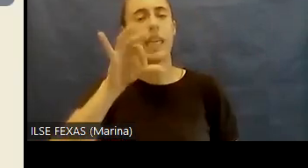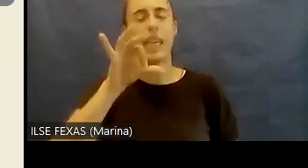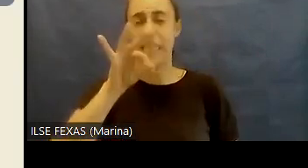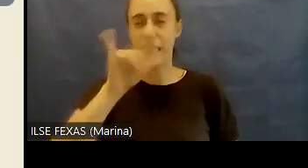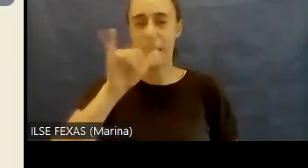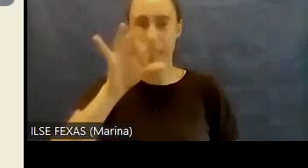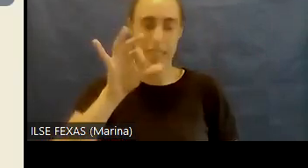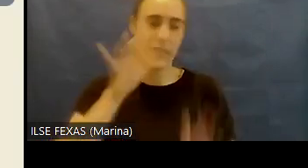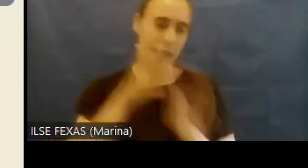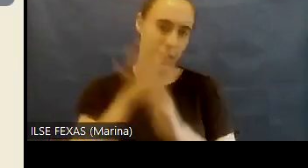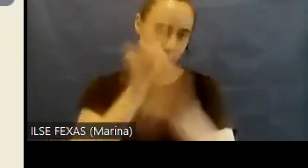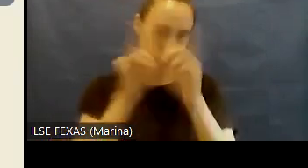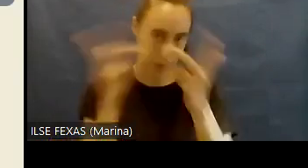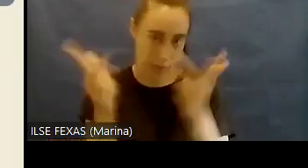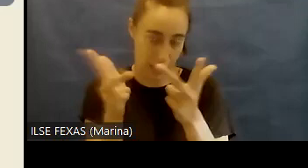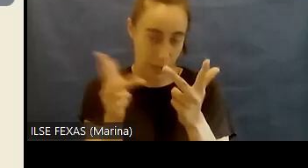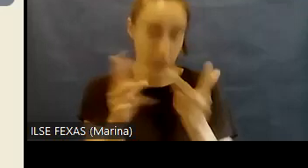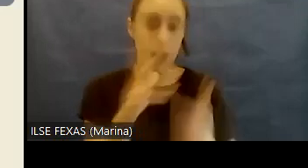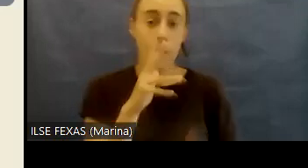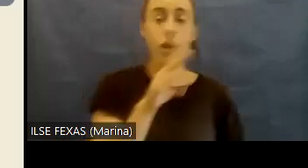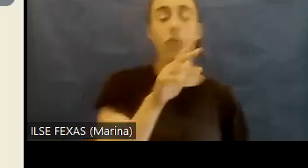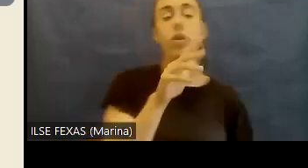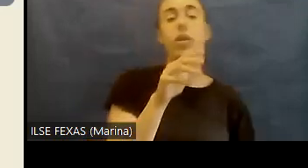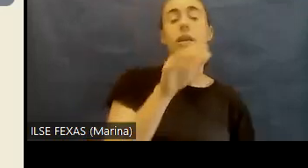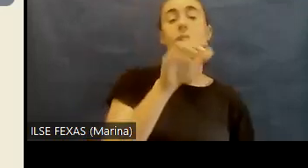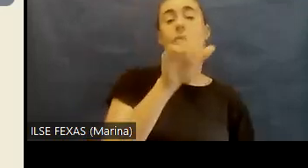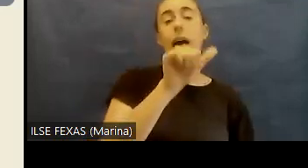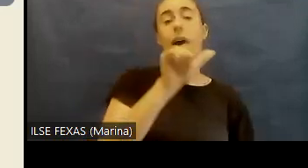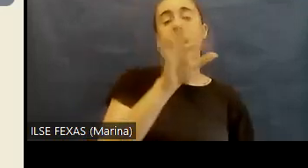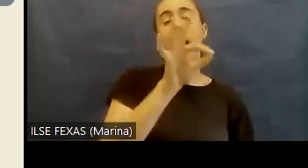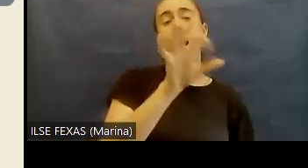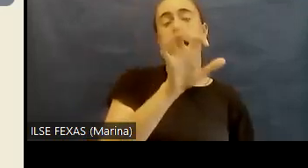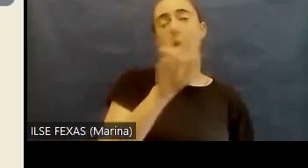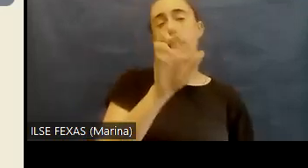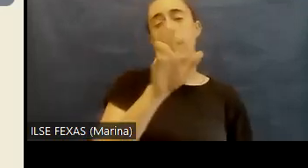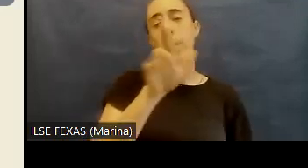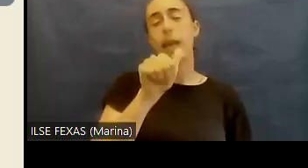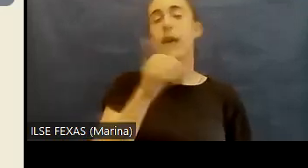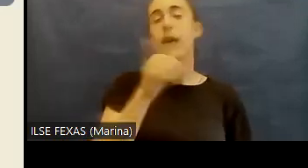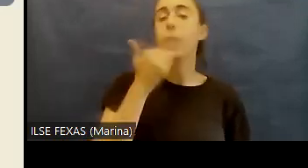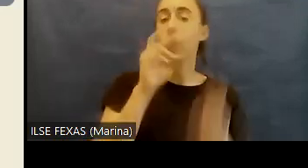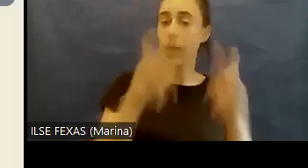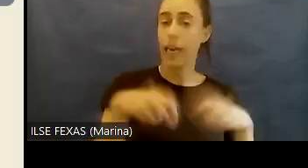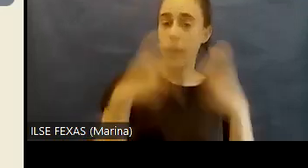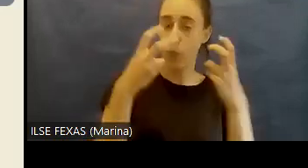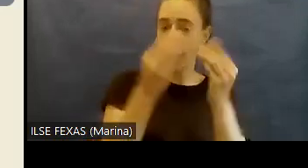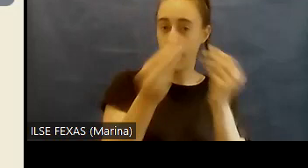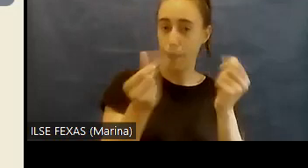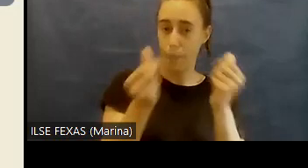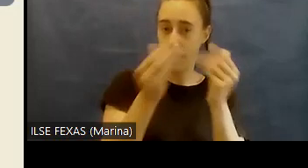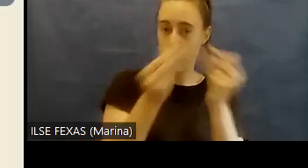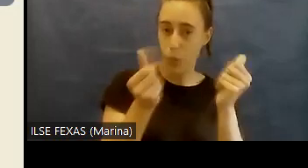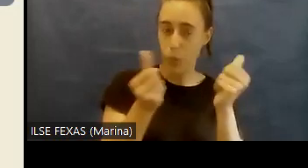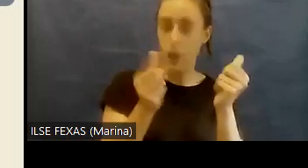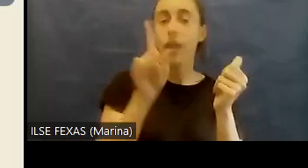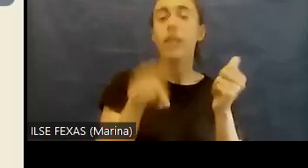aquí el gel de aloe vera, además de actuar como regenerador de la mucosa, también hemos visto